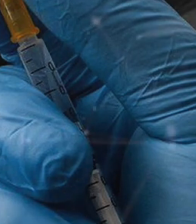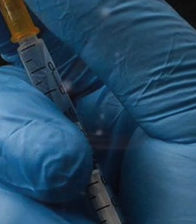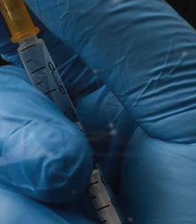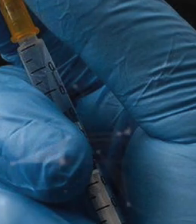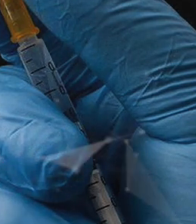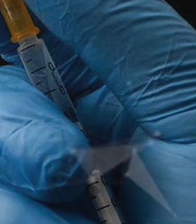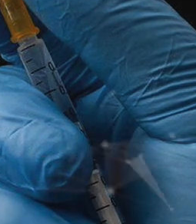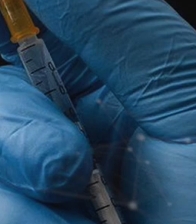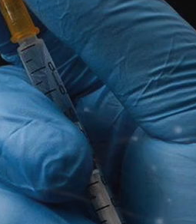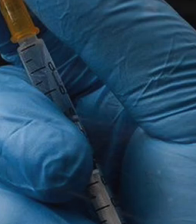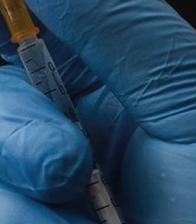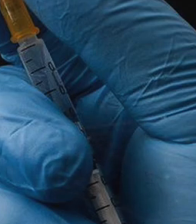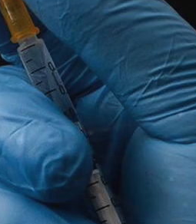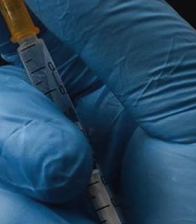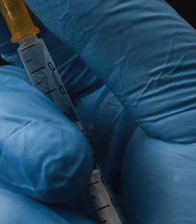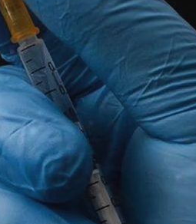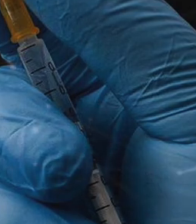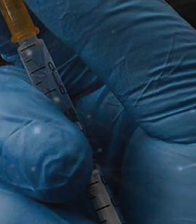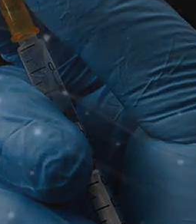de nuestro canal